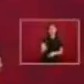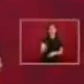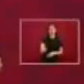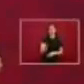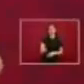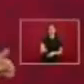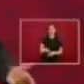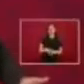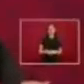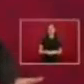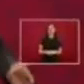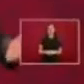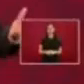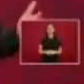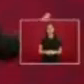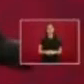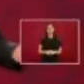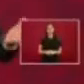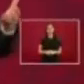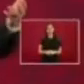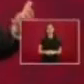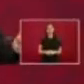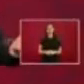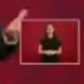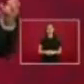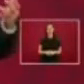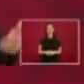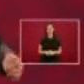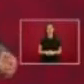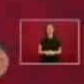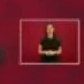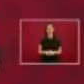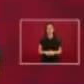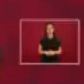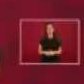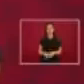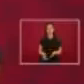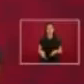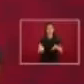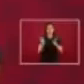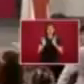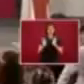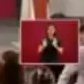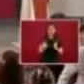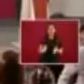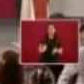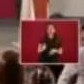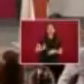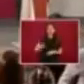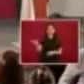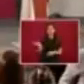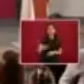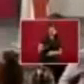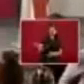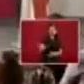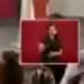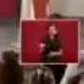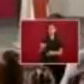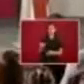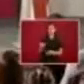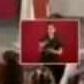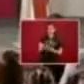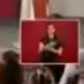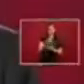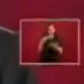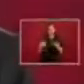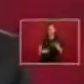este momento dependiendo de la seriedad con la que se tomó esto al principio, y falta, ¿no? Es decir, todo aquel liderazgo que al